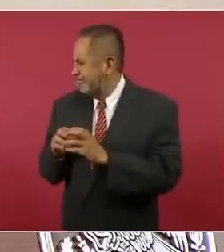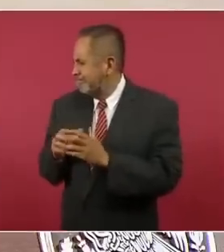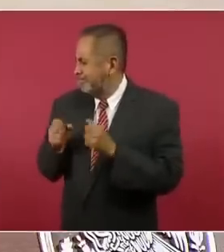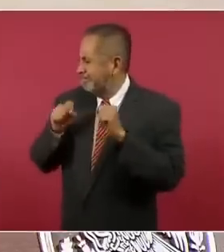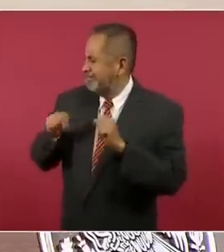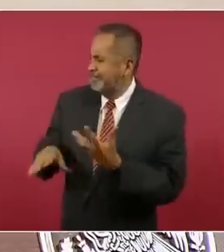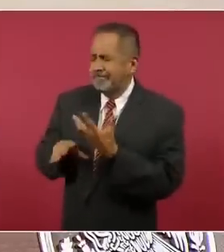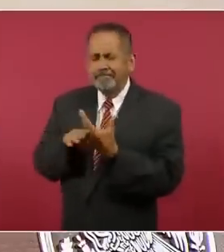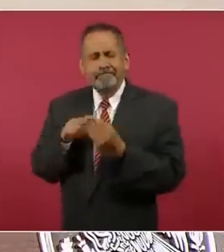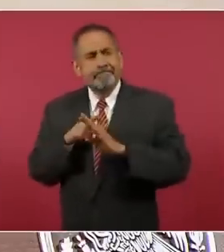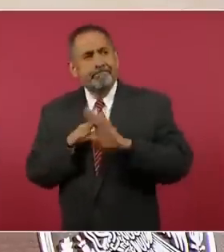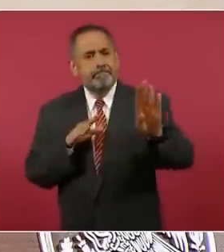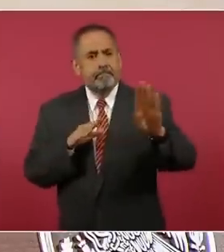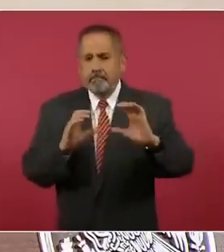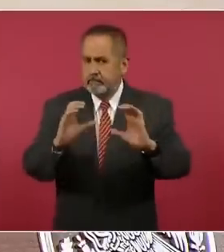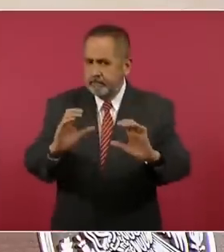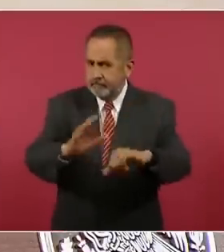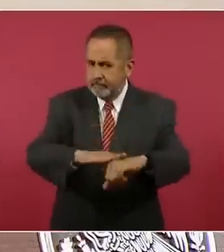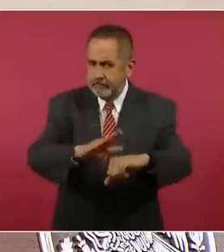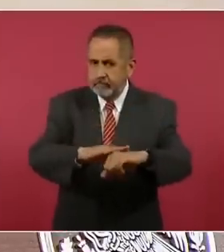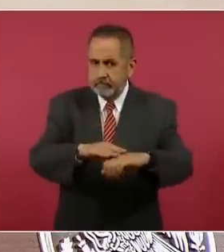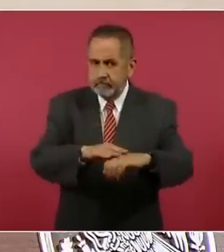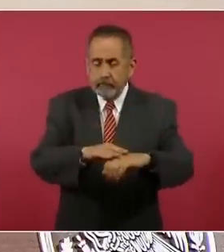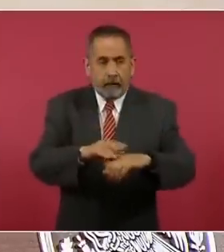dejen de engañar,